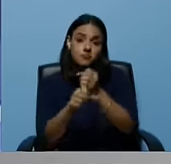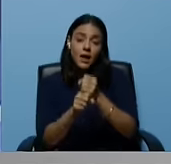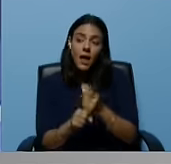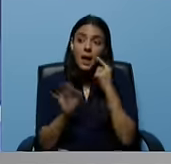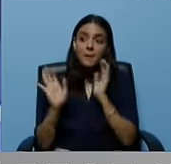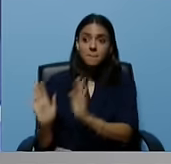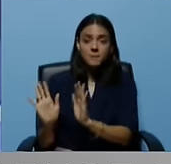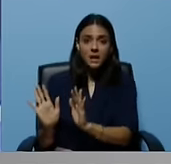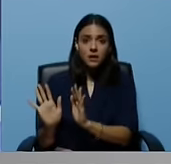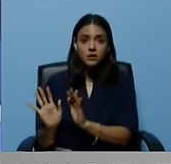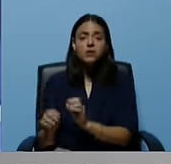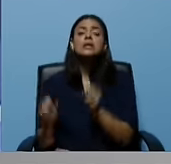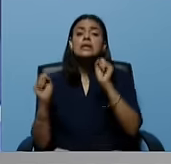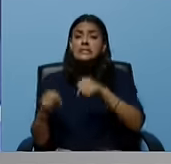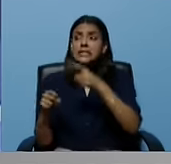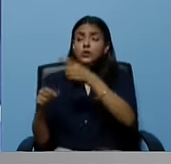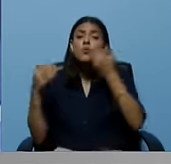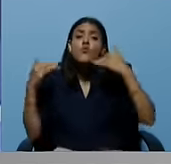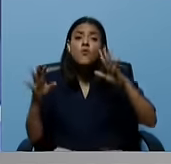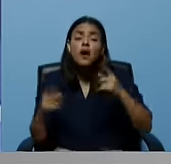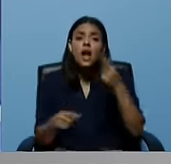Si usted firmó bajo coacción,